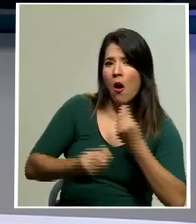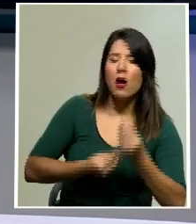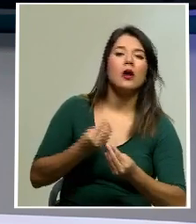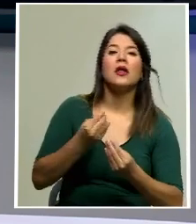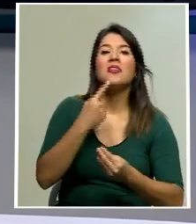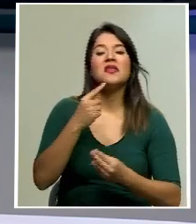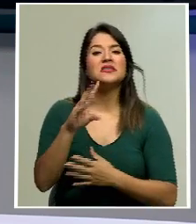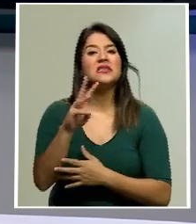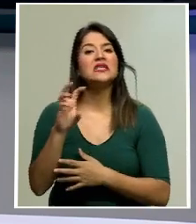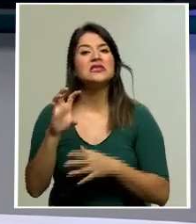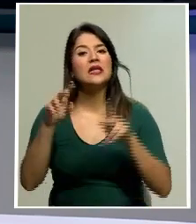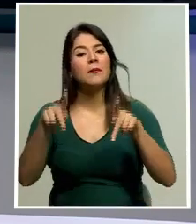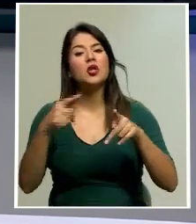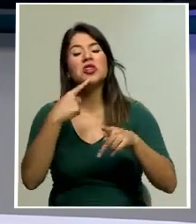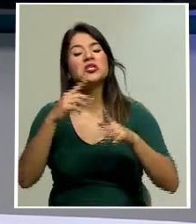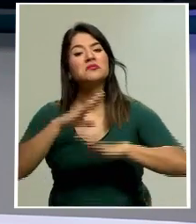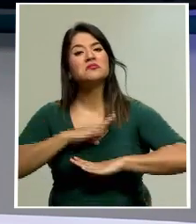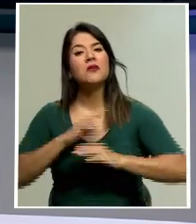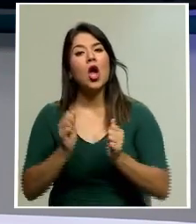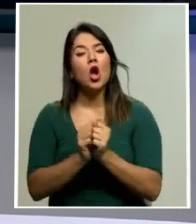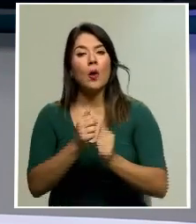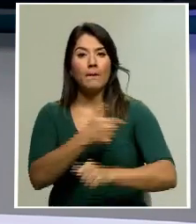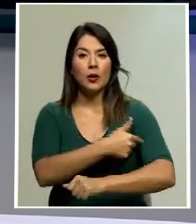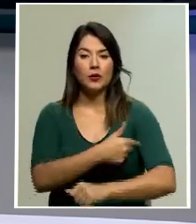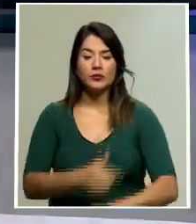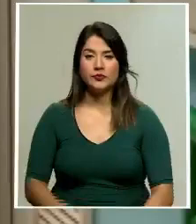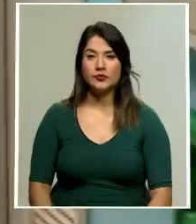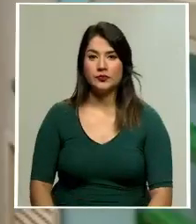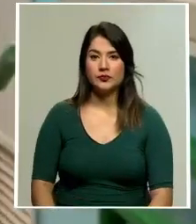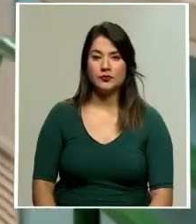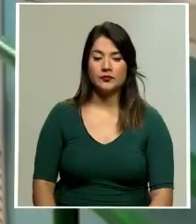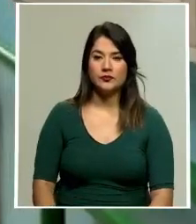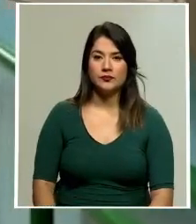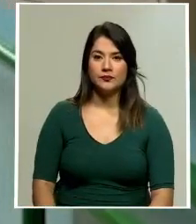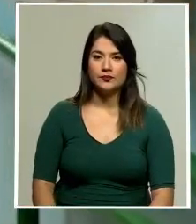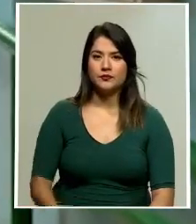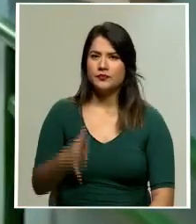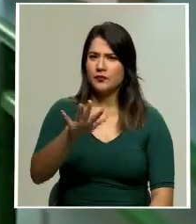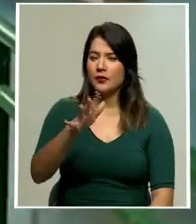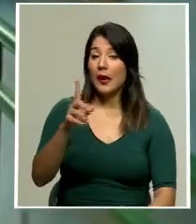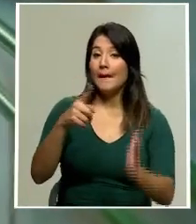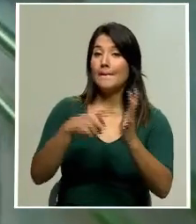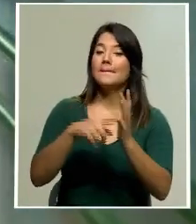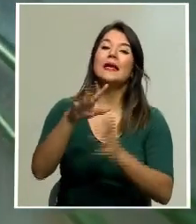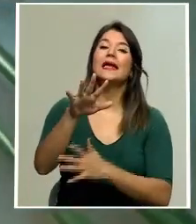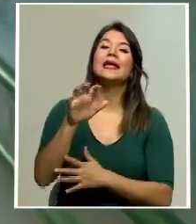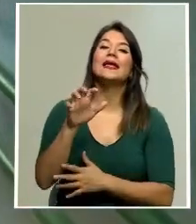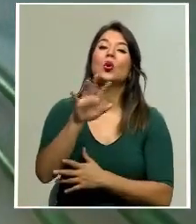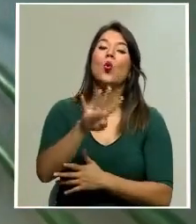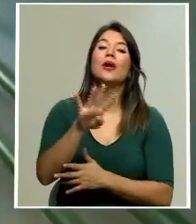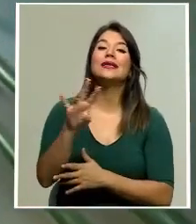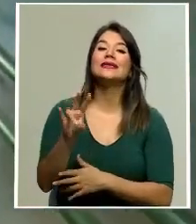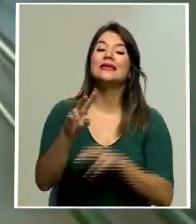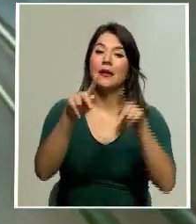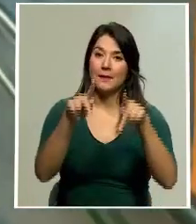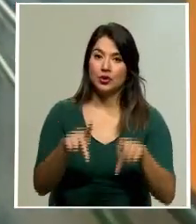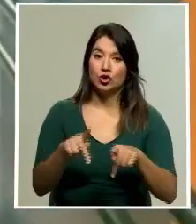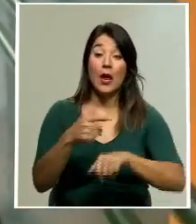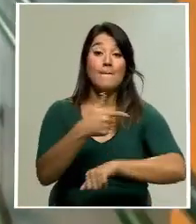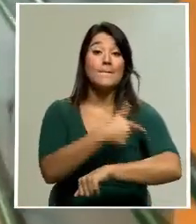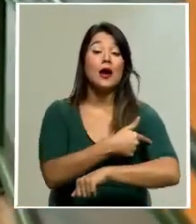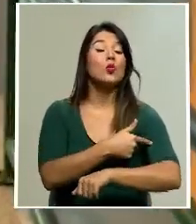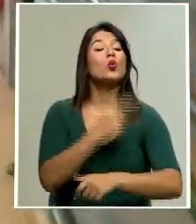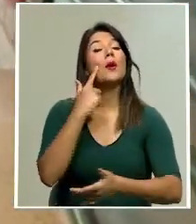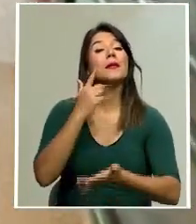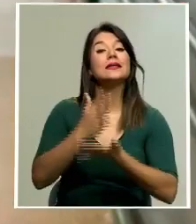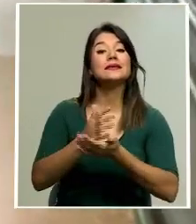manifestaron sentirse satisfechos con la vacunación. Al menos 1.547 personas vacunadas contra